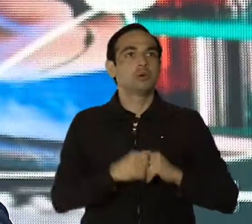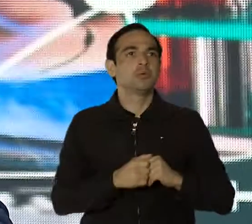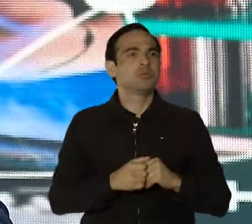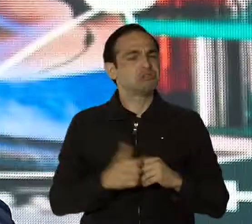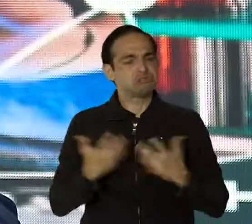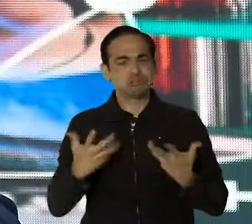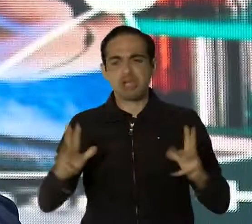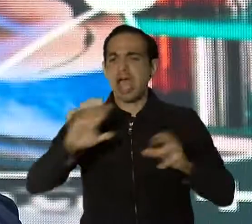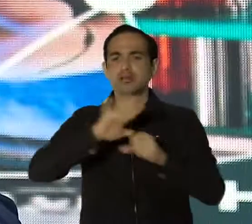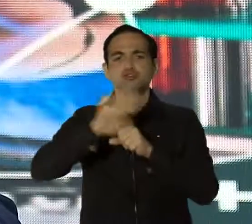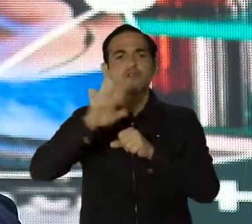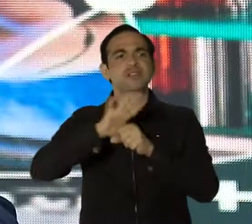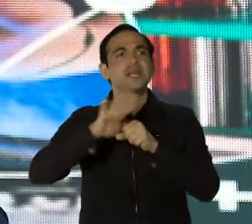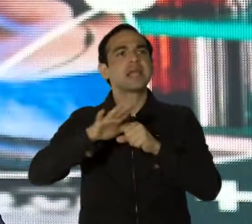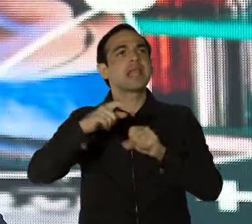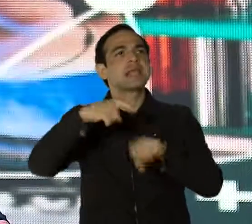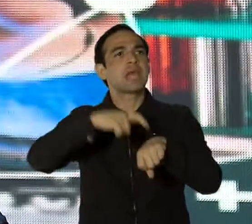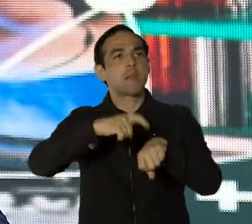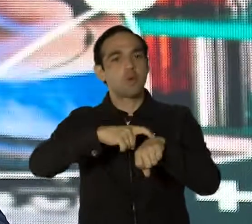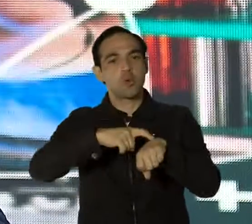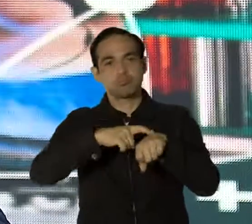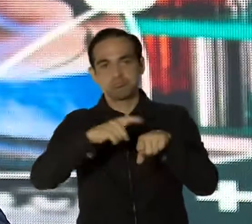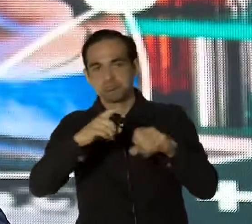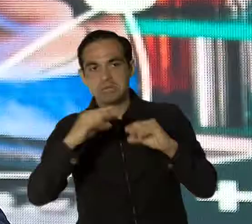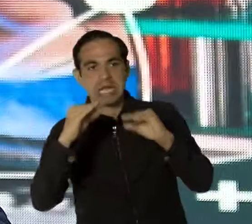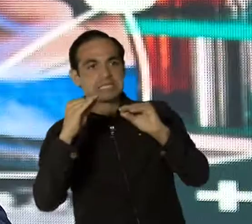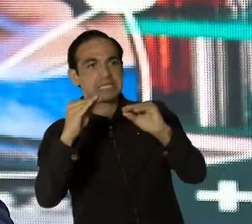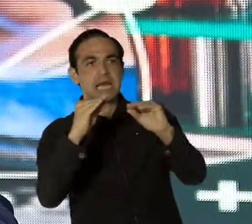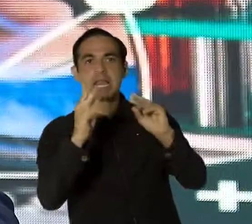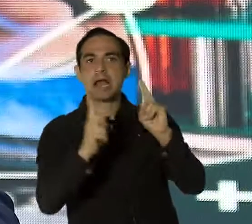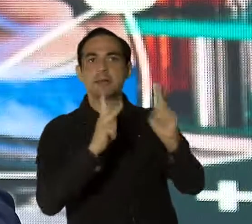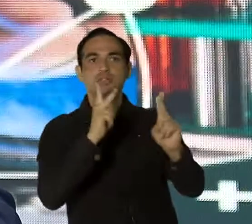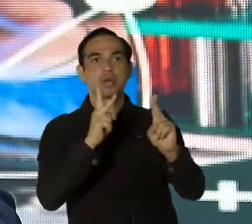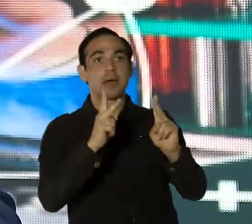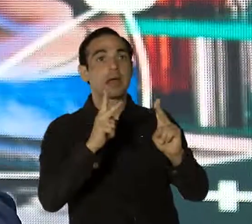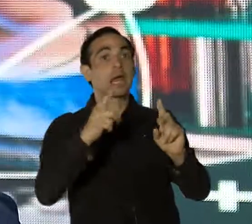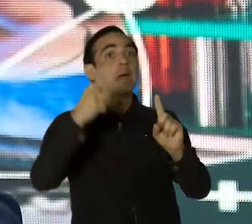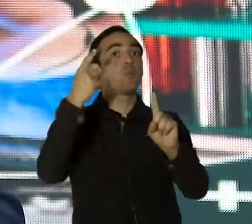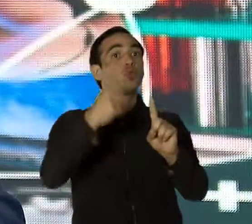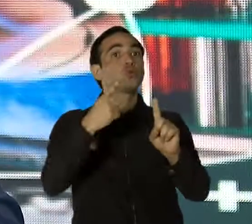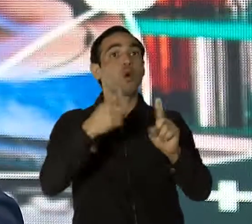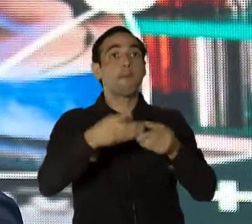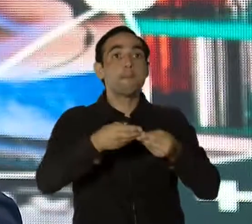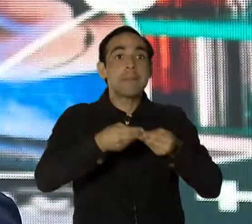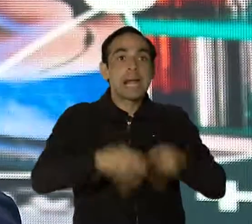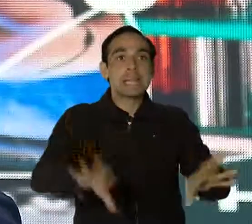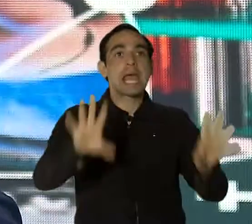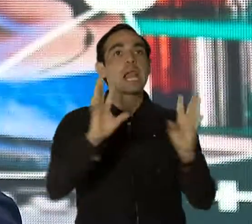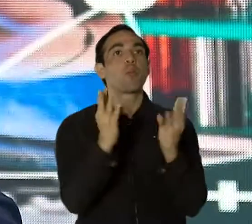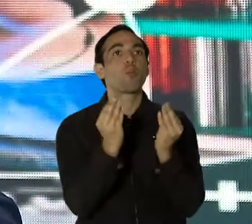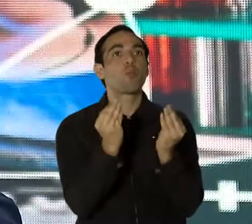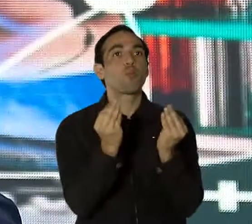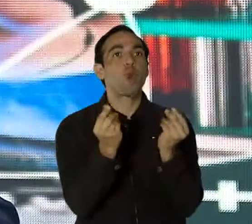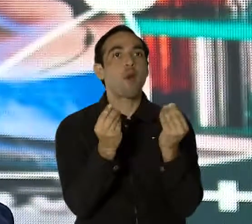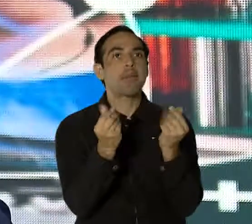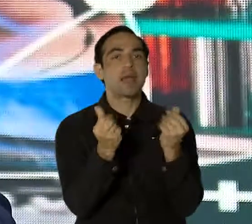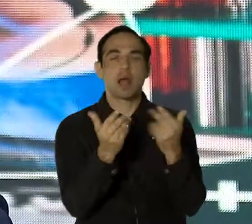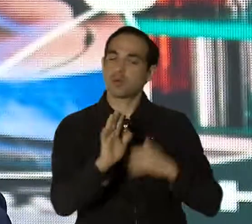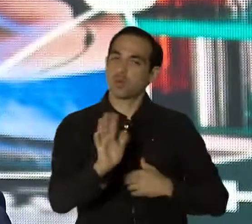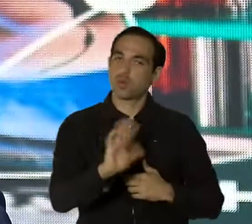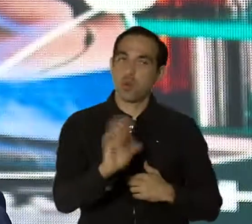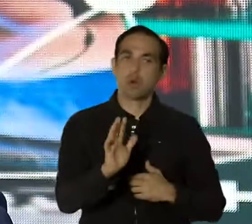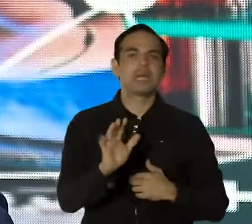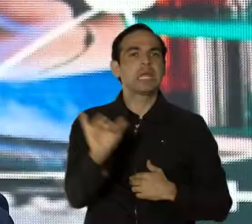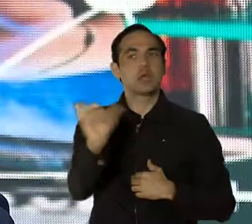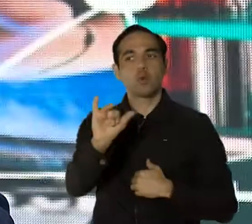y orientación a esos clientes para que no puedan perder su propiedad y diferentes tipos de refinanciamiento, modificaciones a los préstamos. Ya